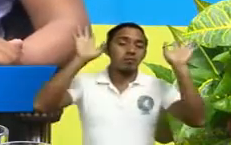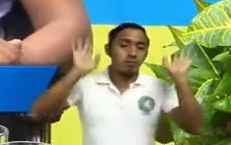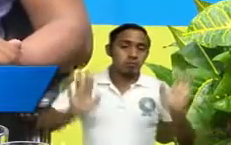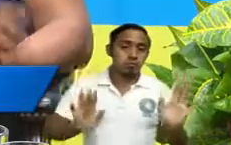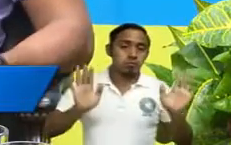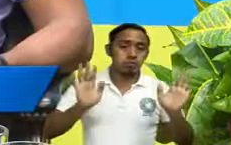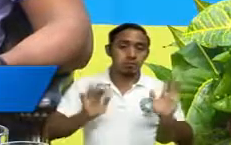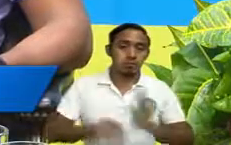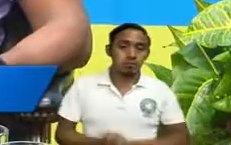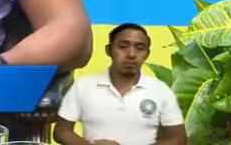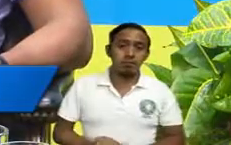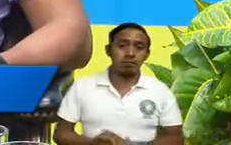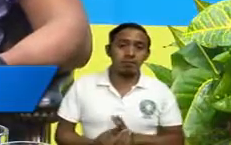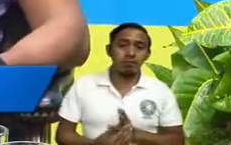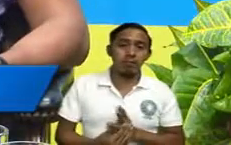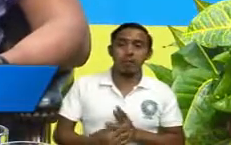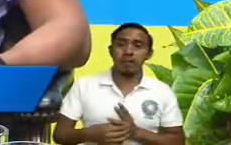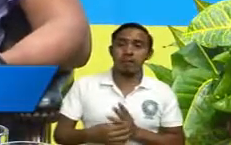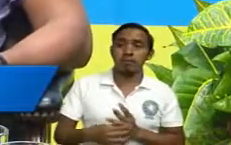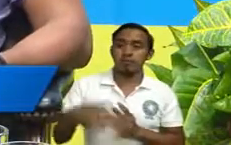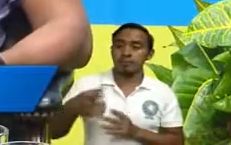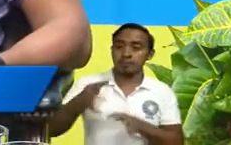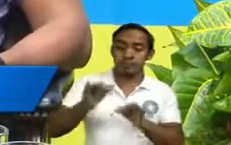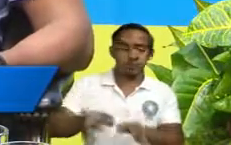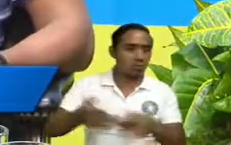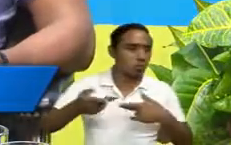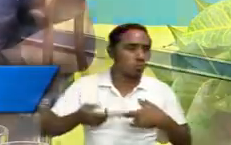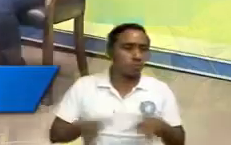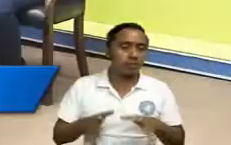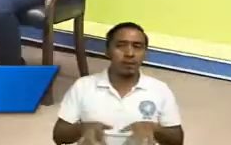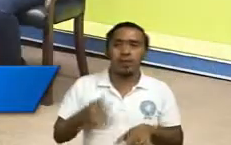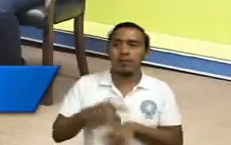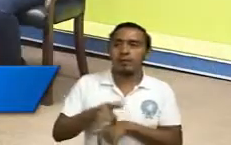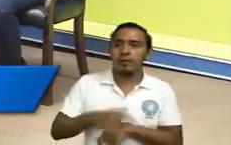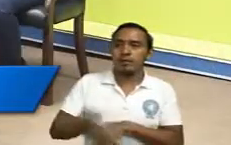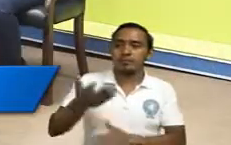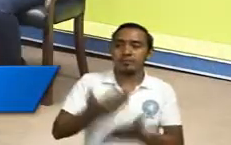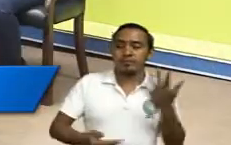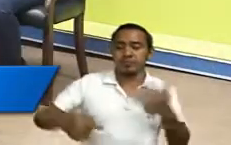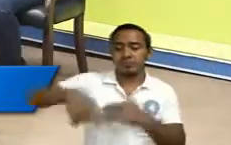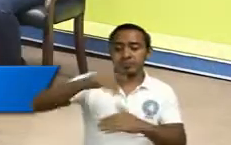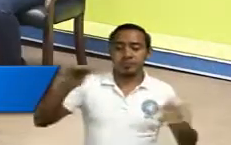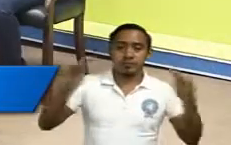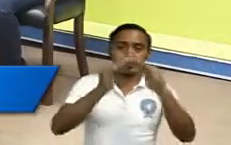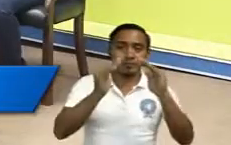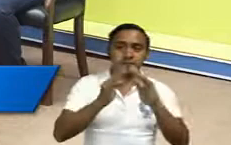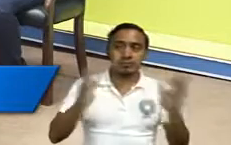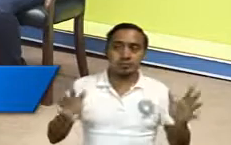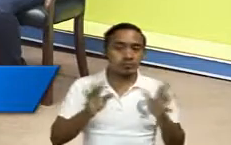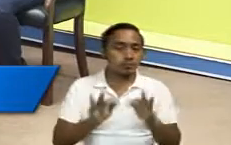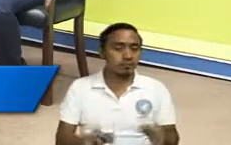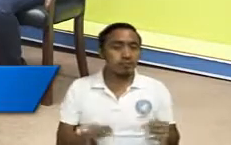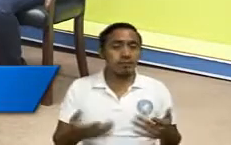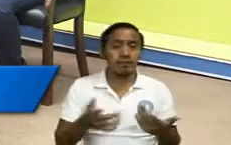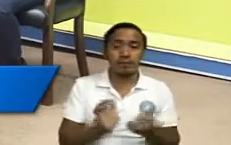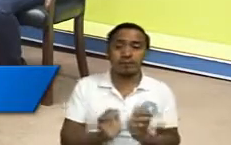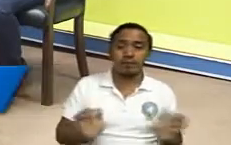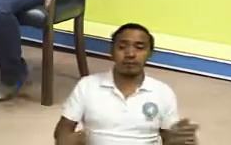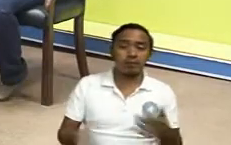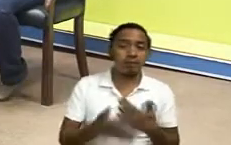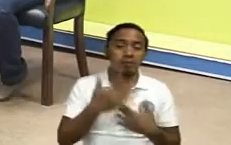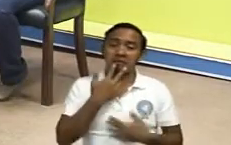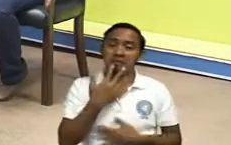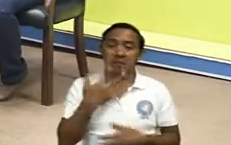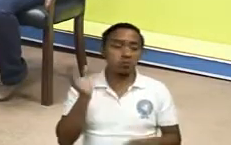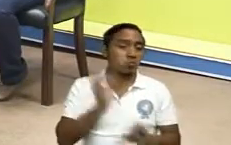que en realidad iba en sus cinco sentidos, iba buscando quizás su casa, su hogar, iba con algún niño y la culpa no la tiene